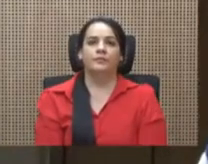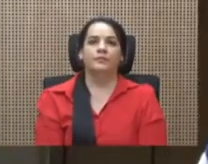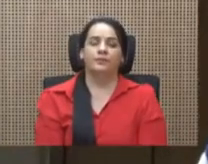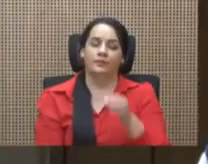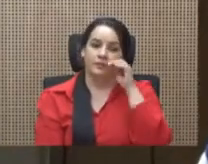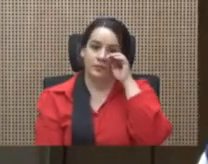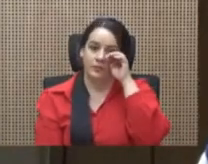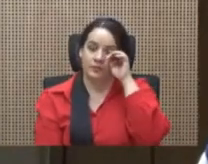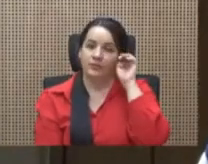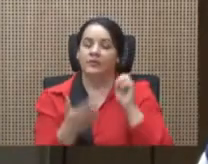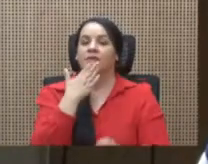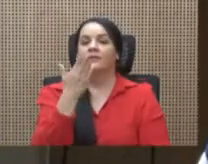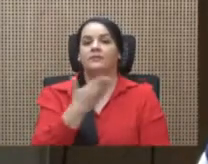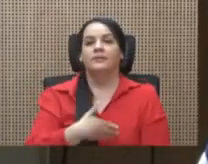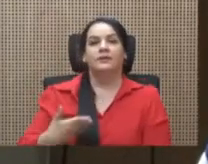Muchas gracias, presidente.